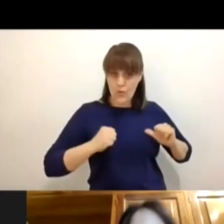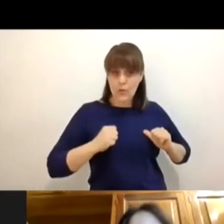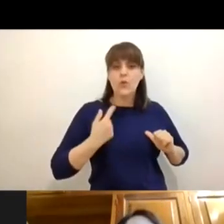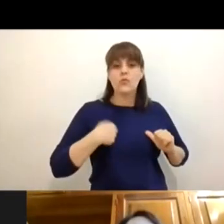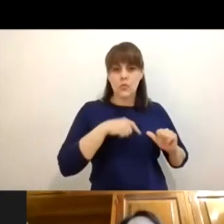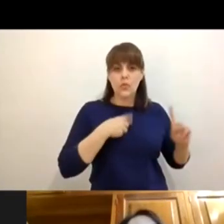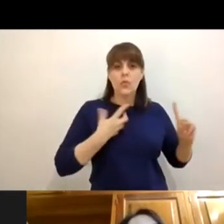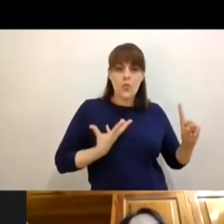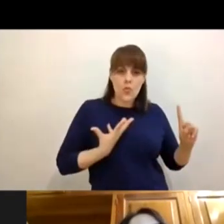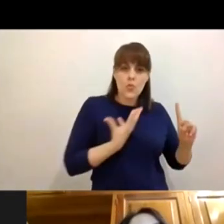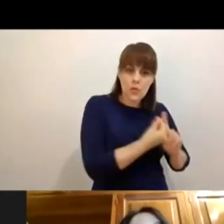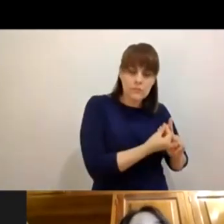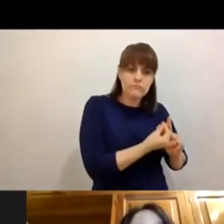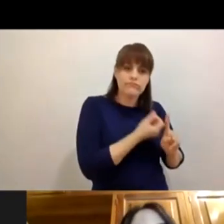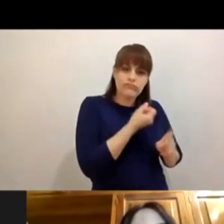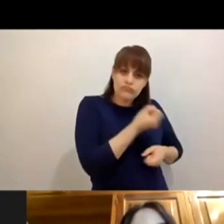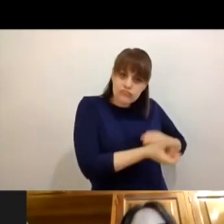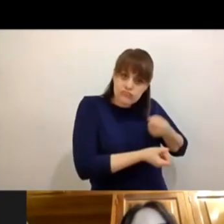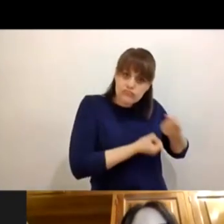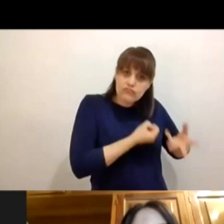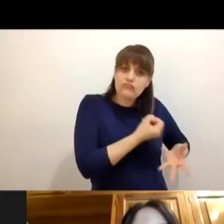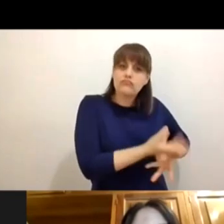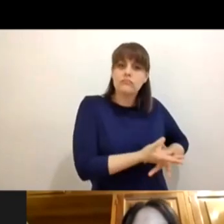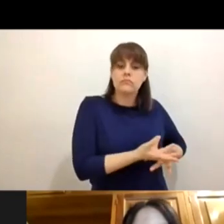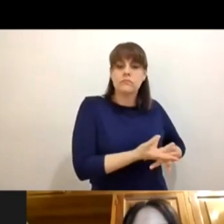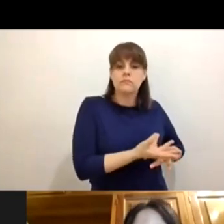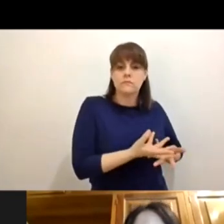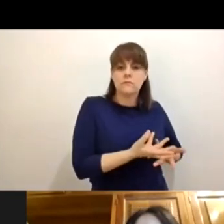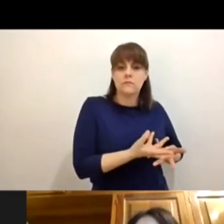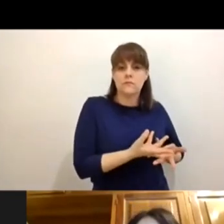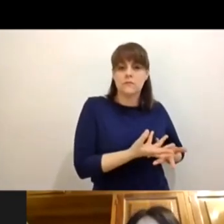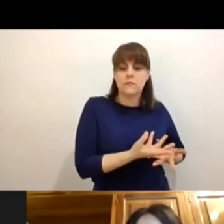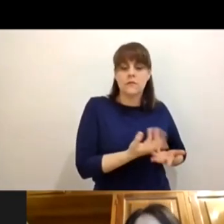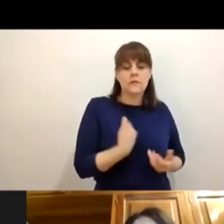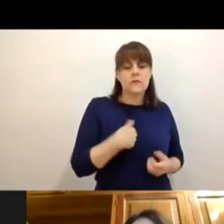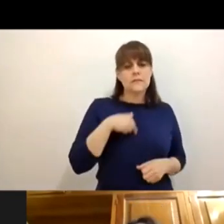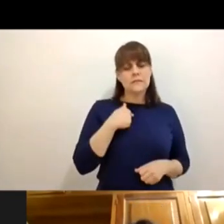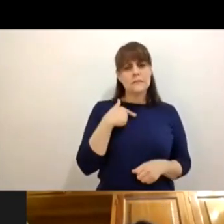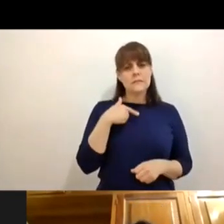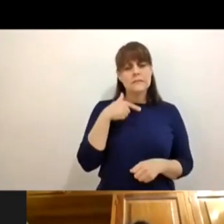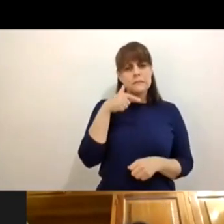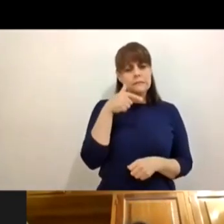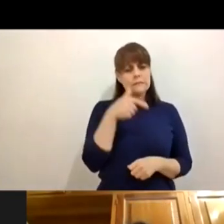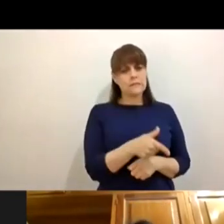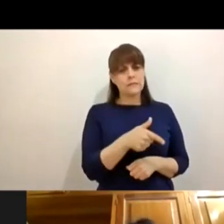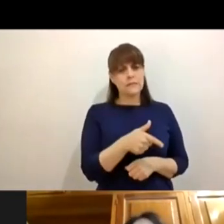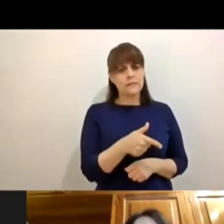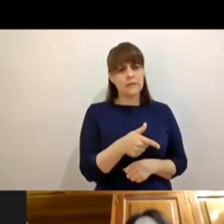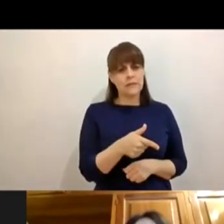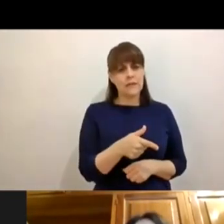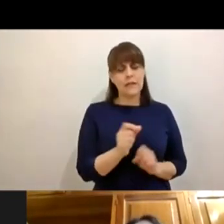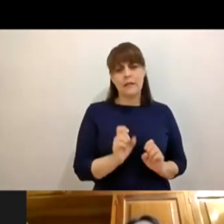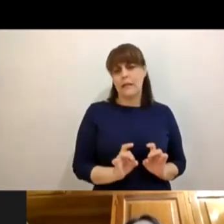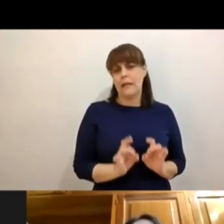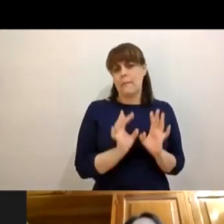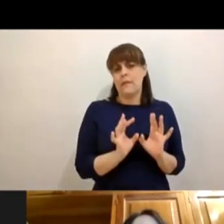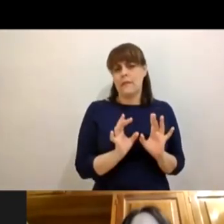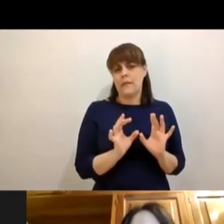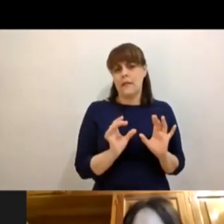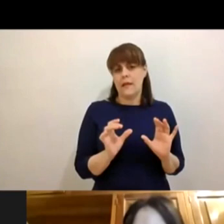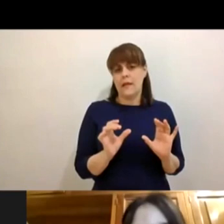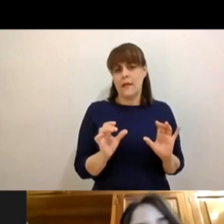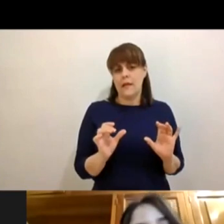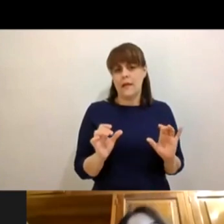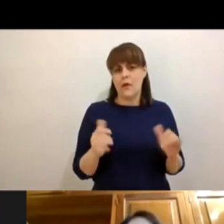acompañar. Y sí, bueno, un poco también nos encontramos que muchas veces, ¿no? Los chicos cuando ya llegan a, pues sí, a